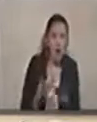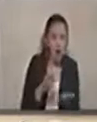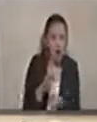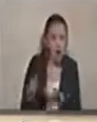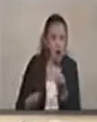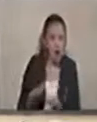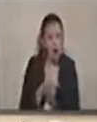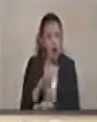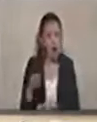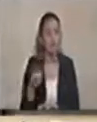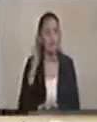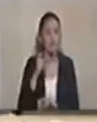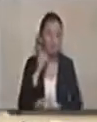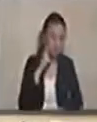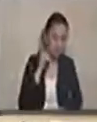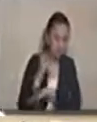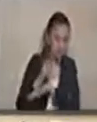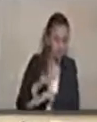esas actividades.